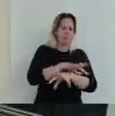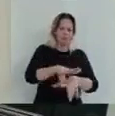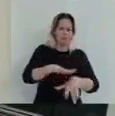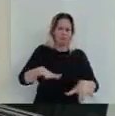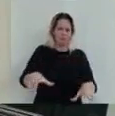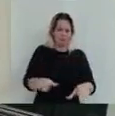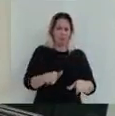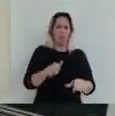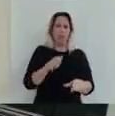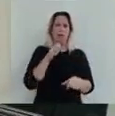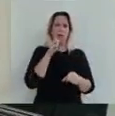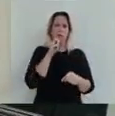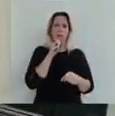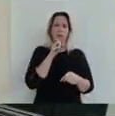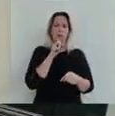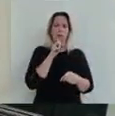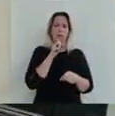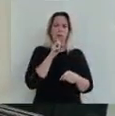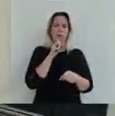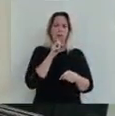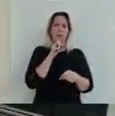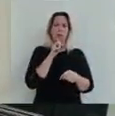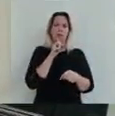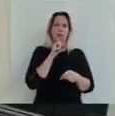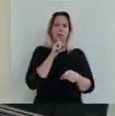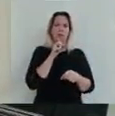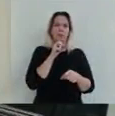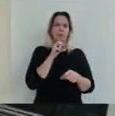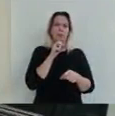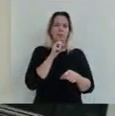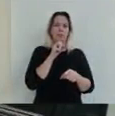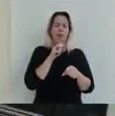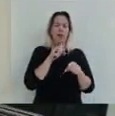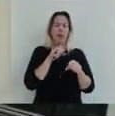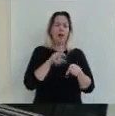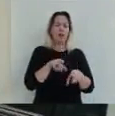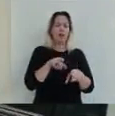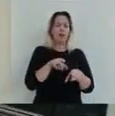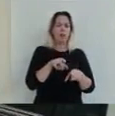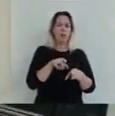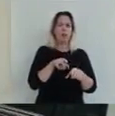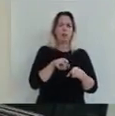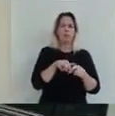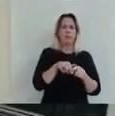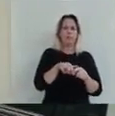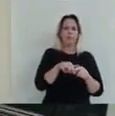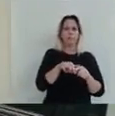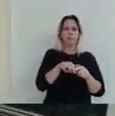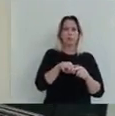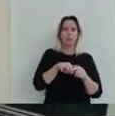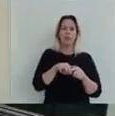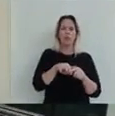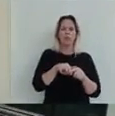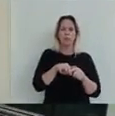algas, y este tipo de proliferación masivo de ciertas especies de